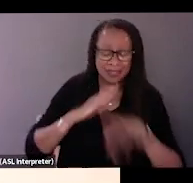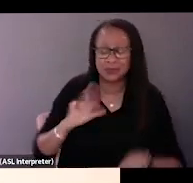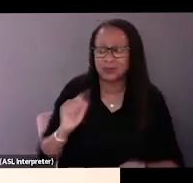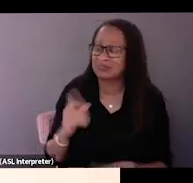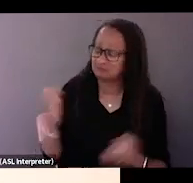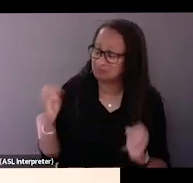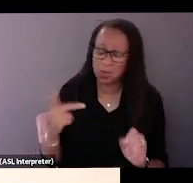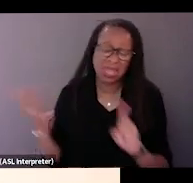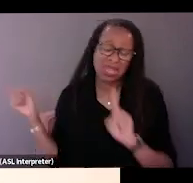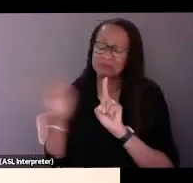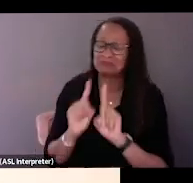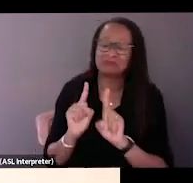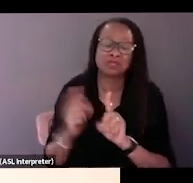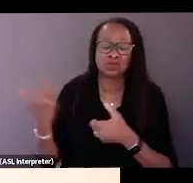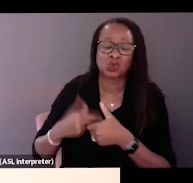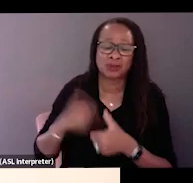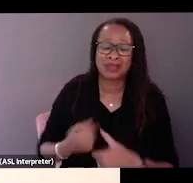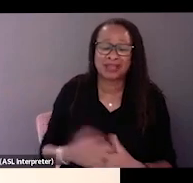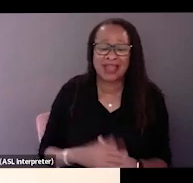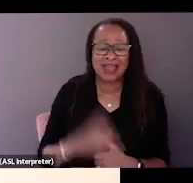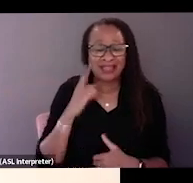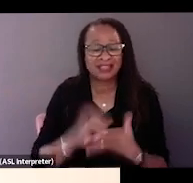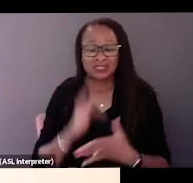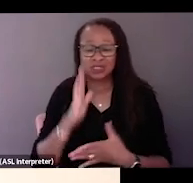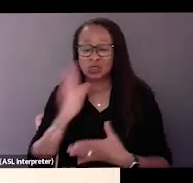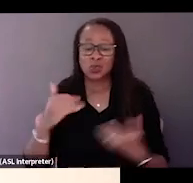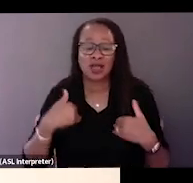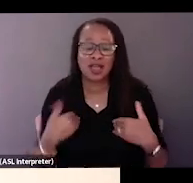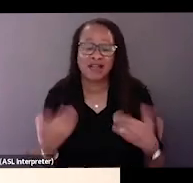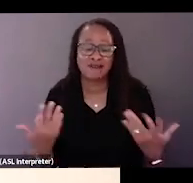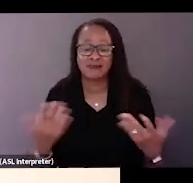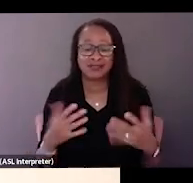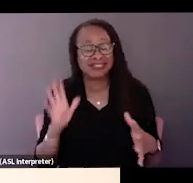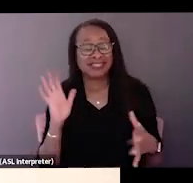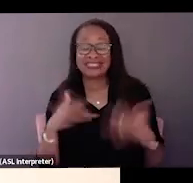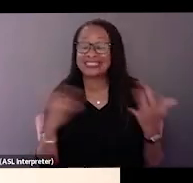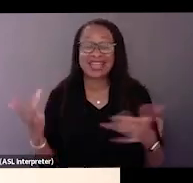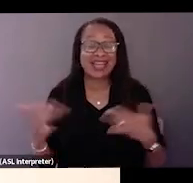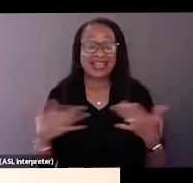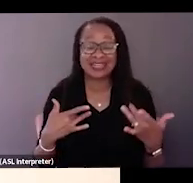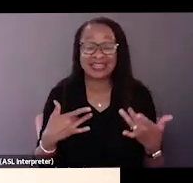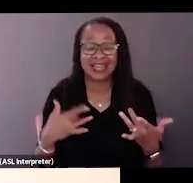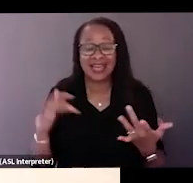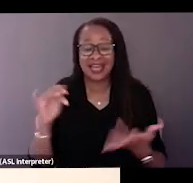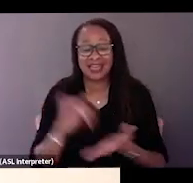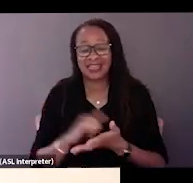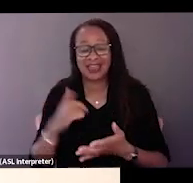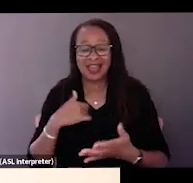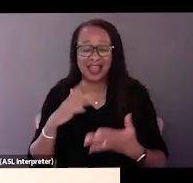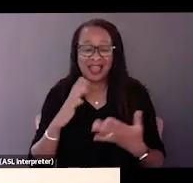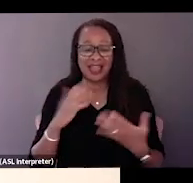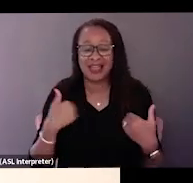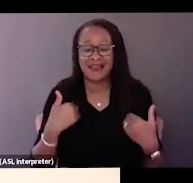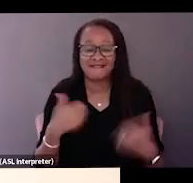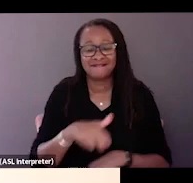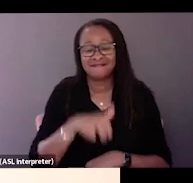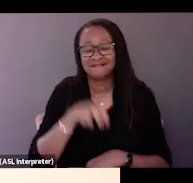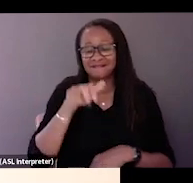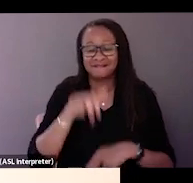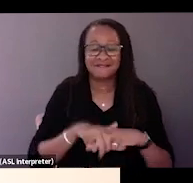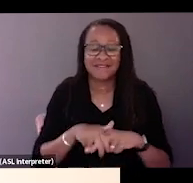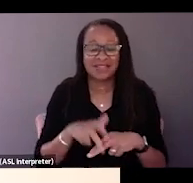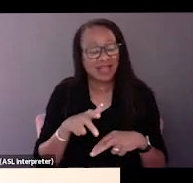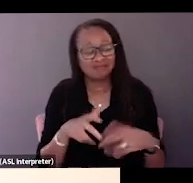esta película y que nos hubiéramos sentado juntas a tomarnos unos rones y hablar sobre